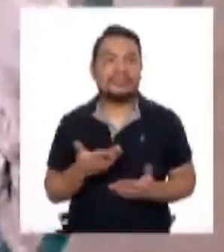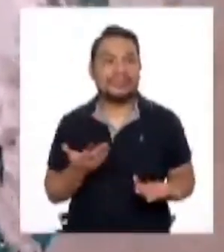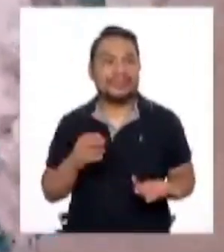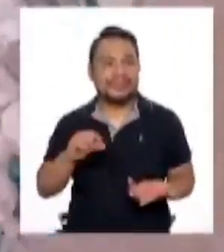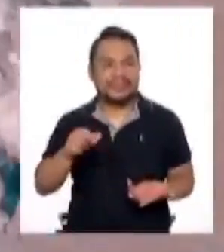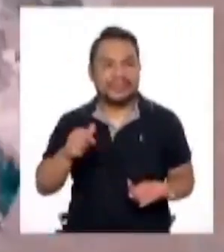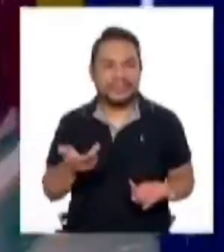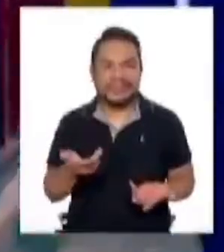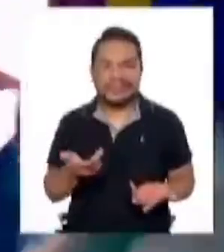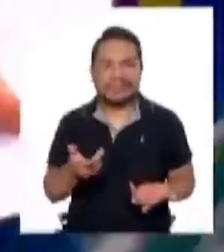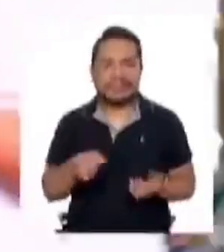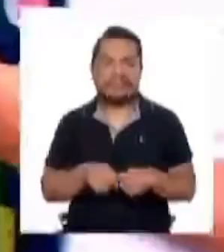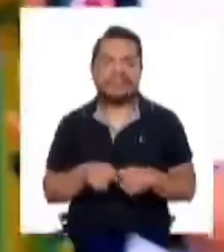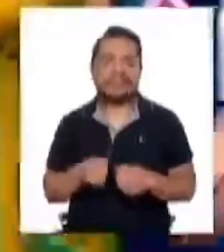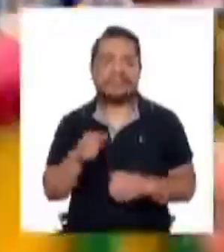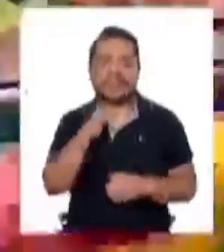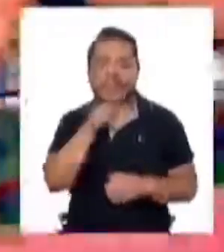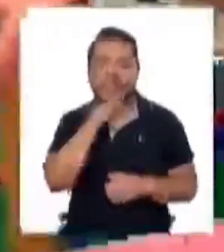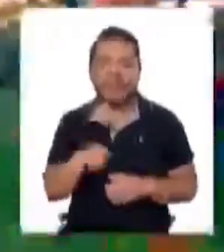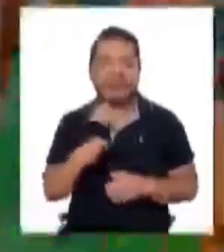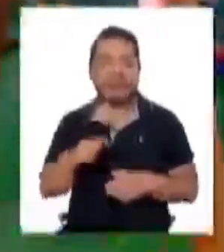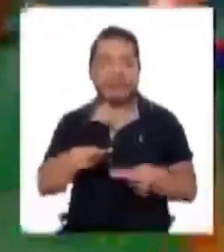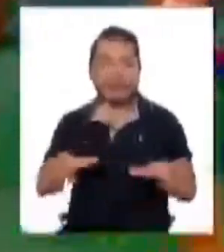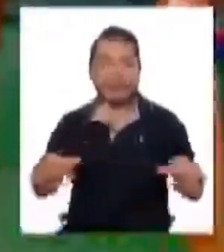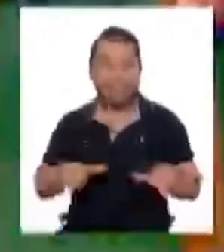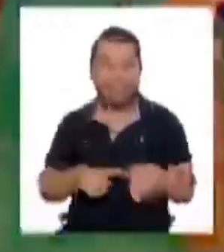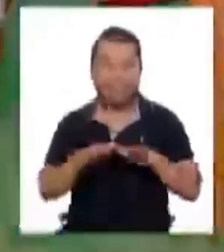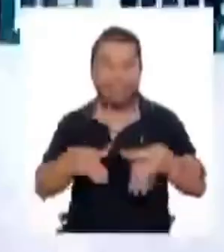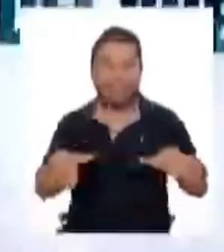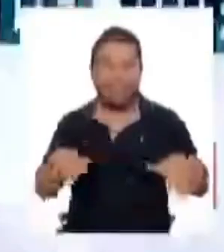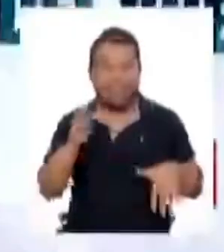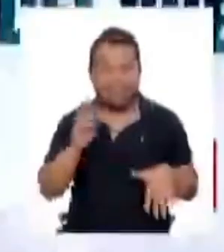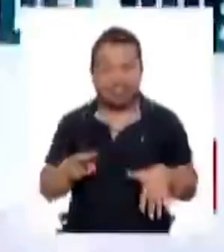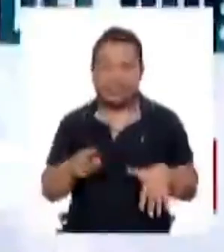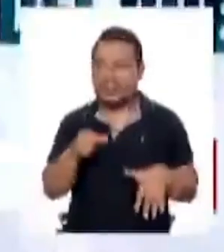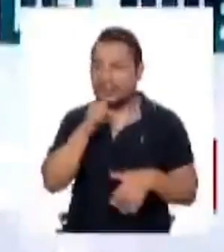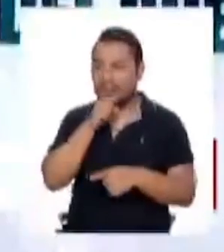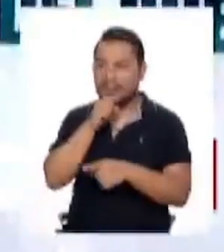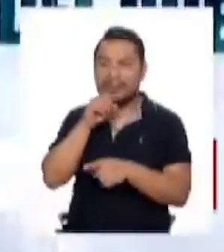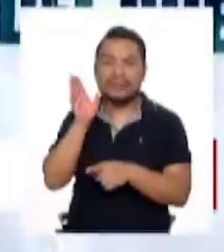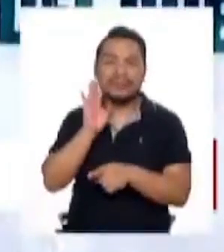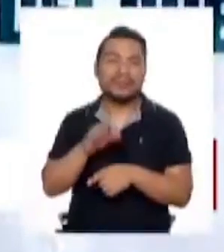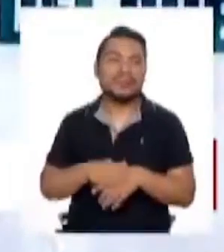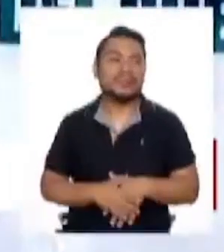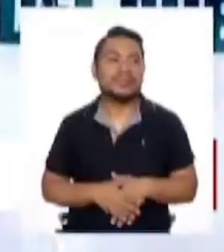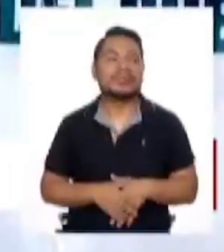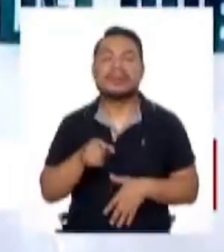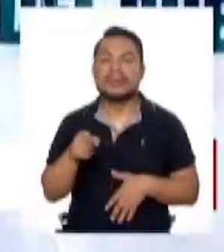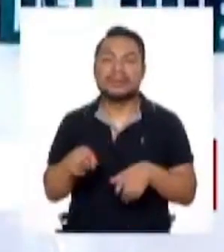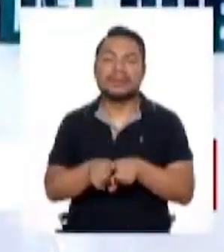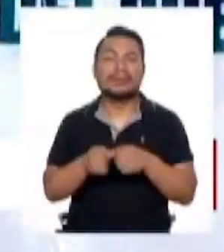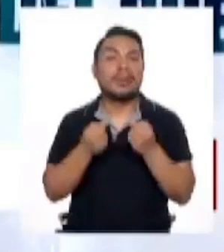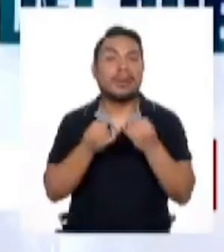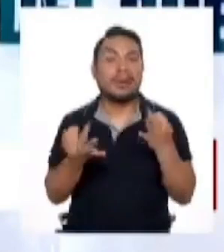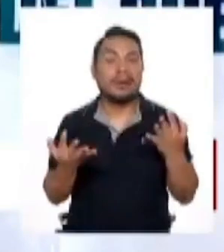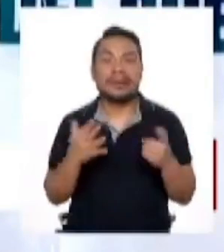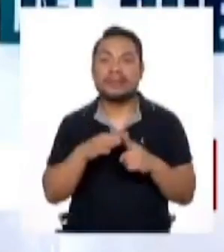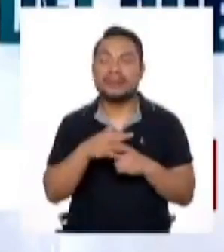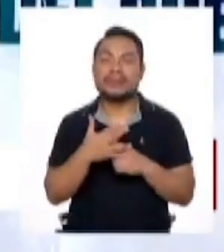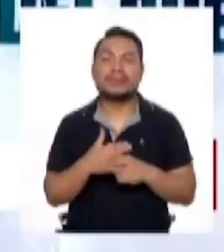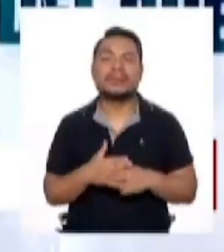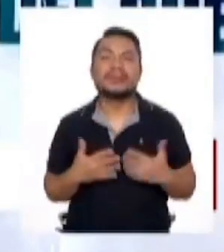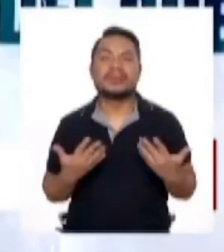está. Zona infantil, miren las condiciones. Eso también es gravísimo, porque ninguna situación